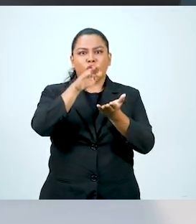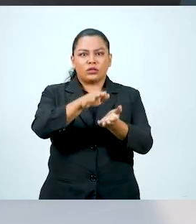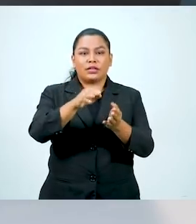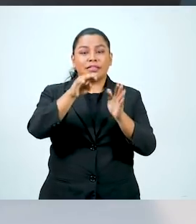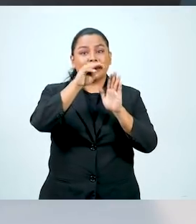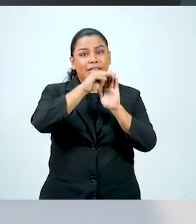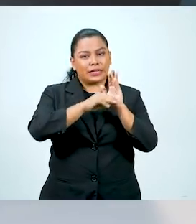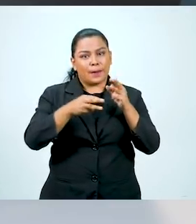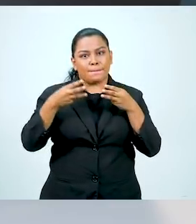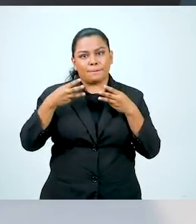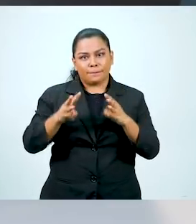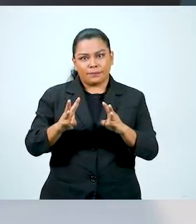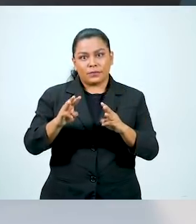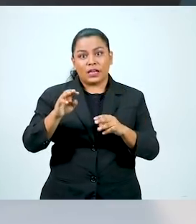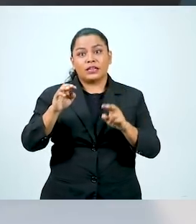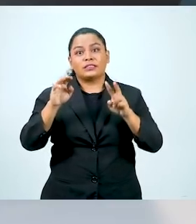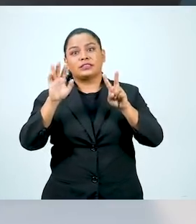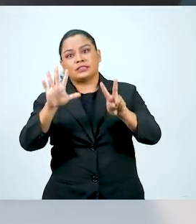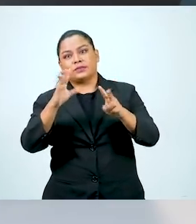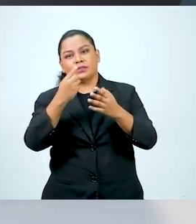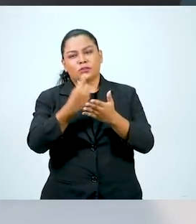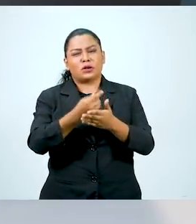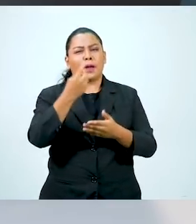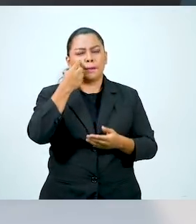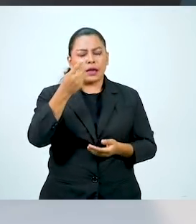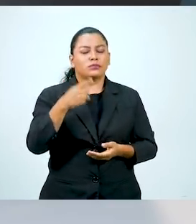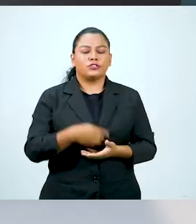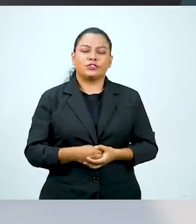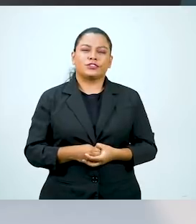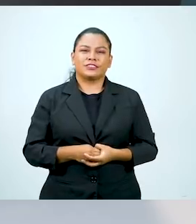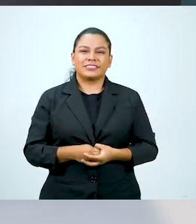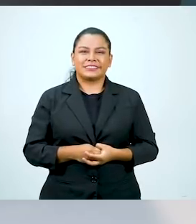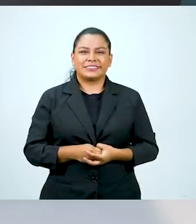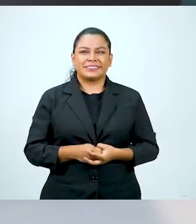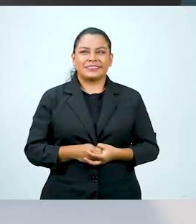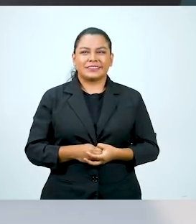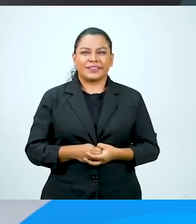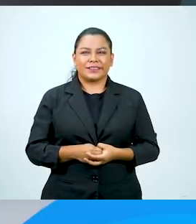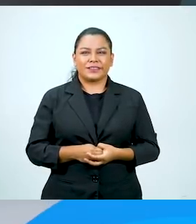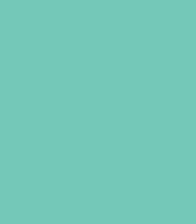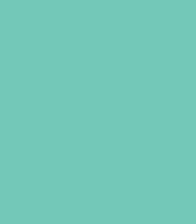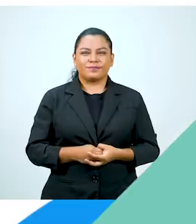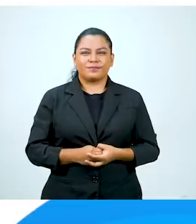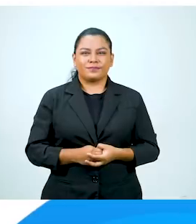de la guía metodológica de séptimo grado. Vamos a ver.